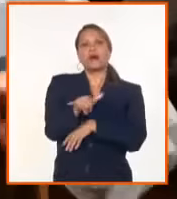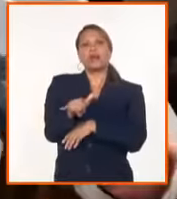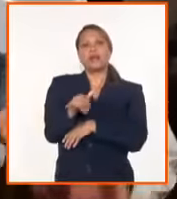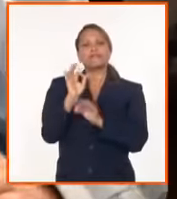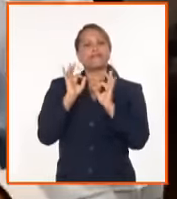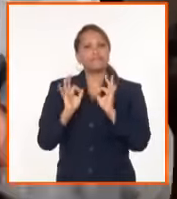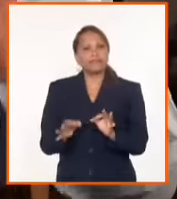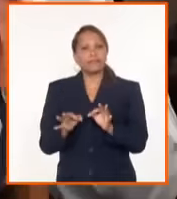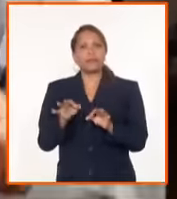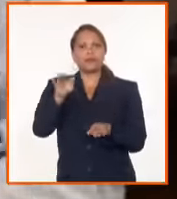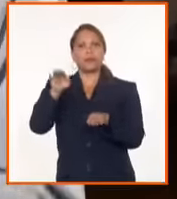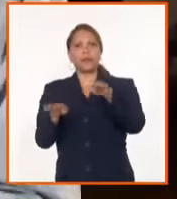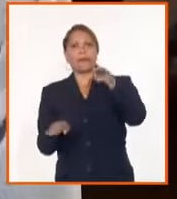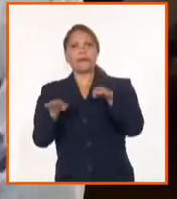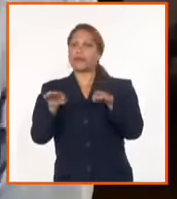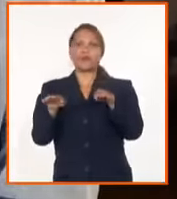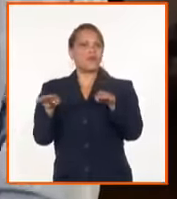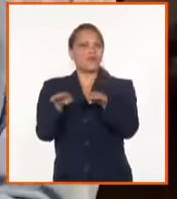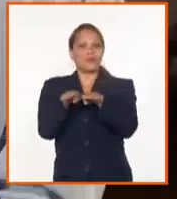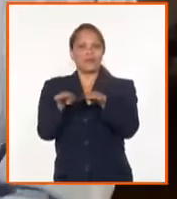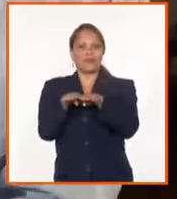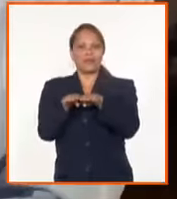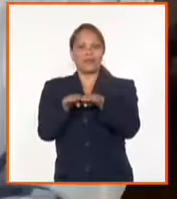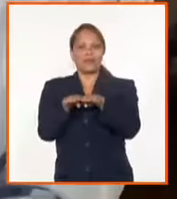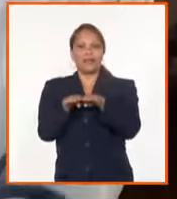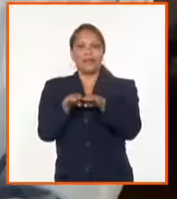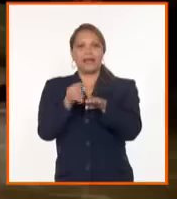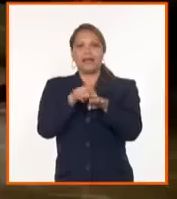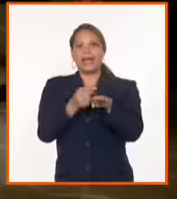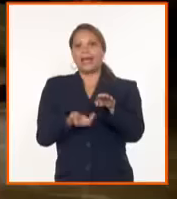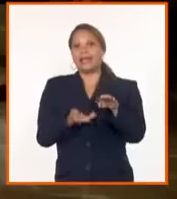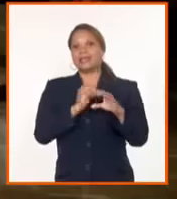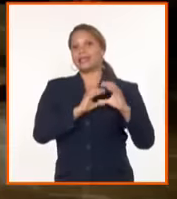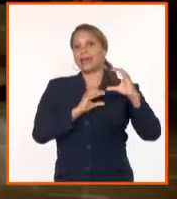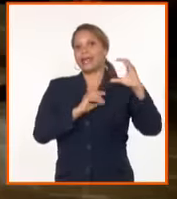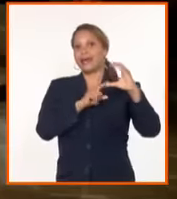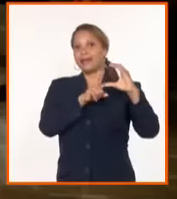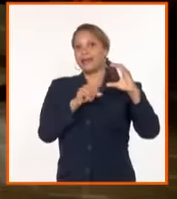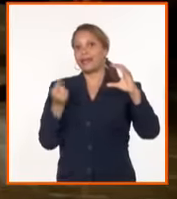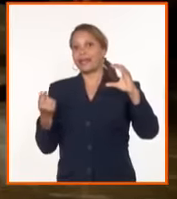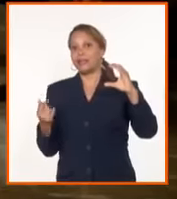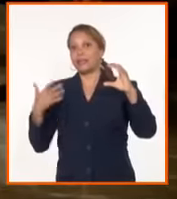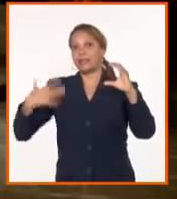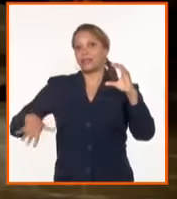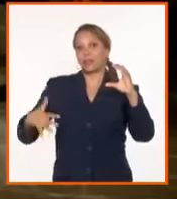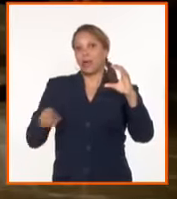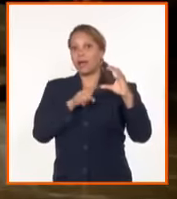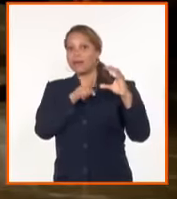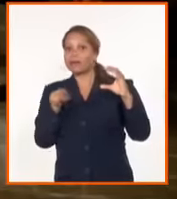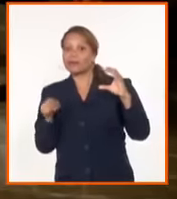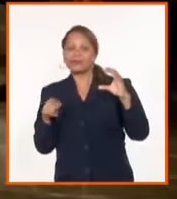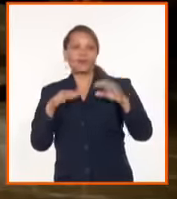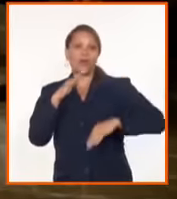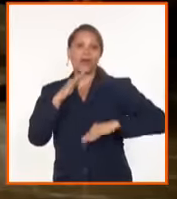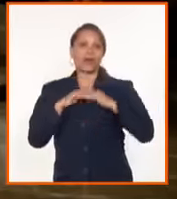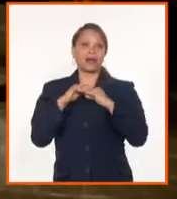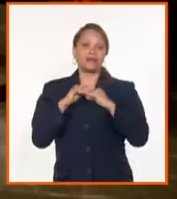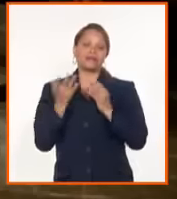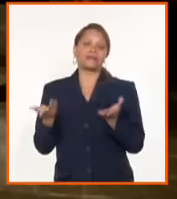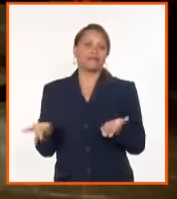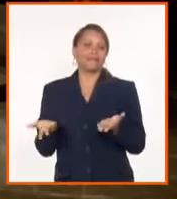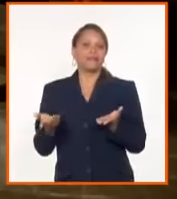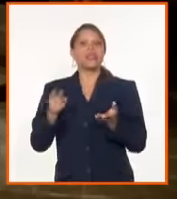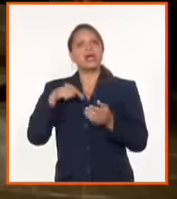mismas desproporciones entre oferta y demanda. Y entonces, recientemente hemos tenido que aplicar la